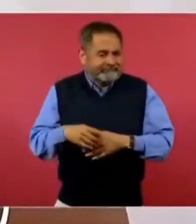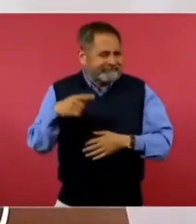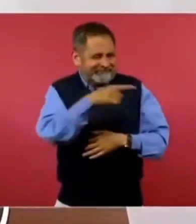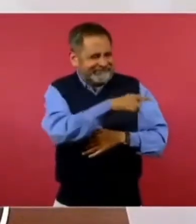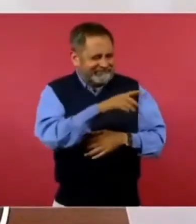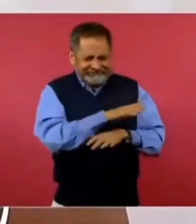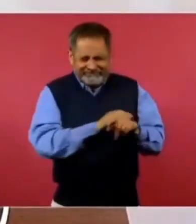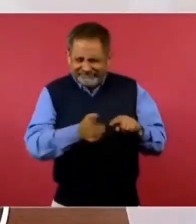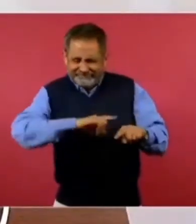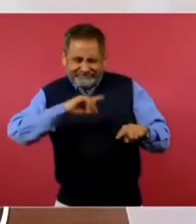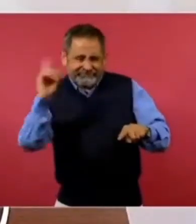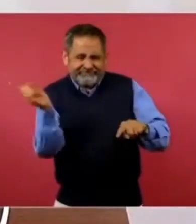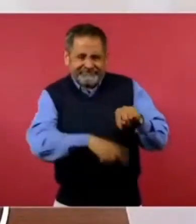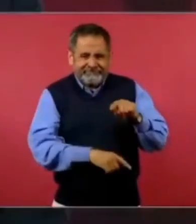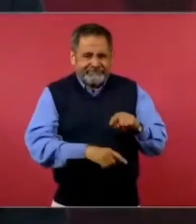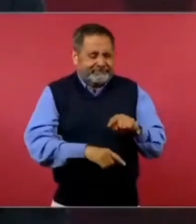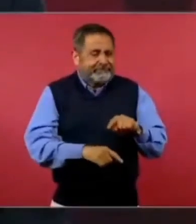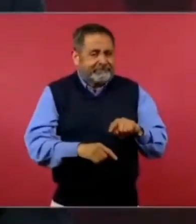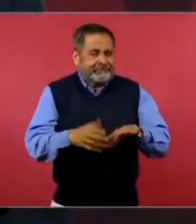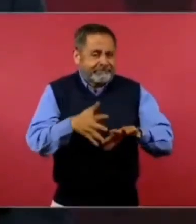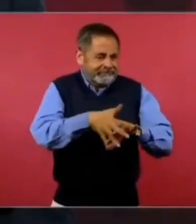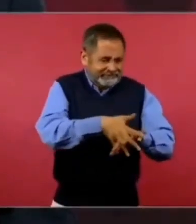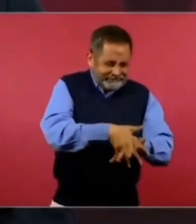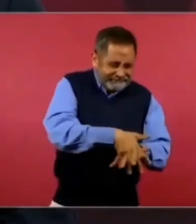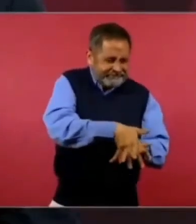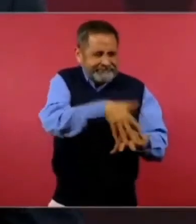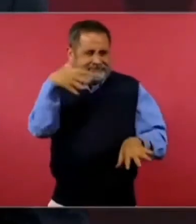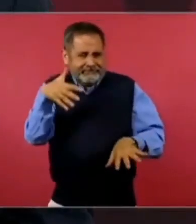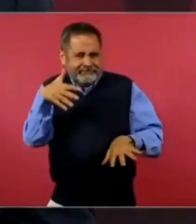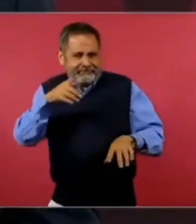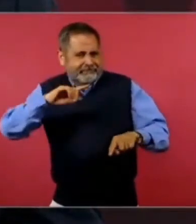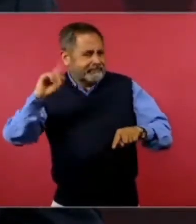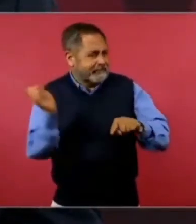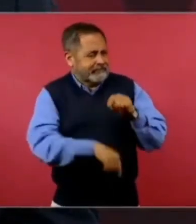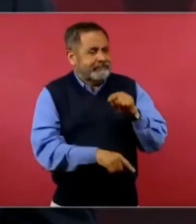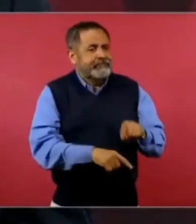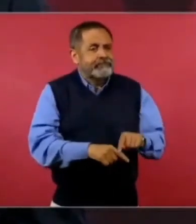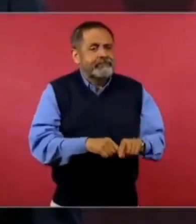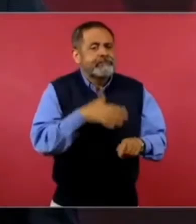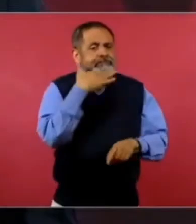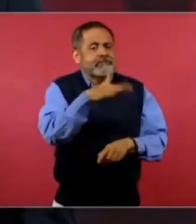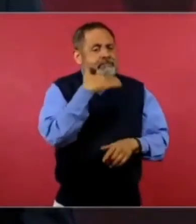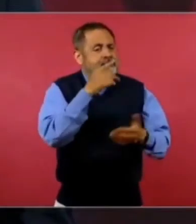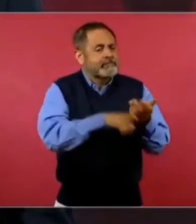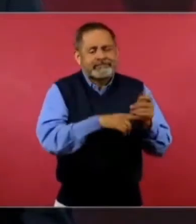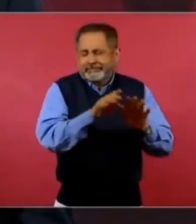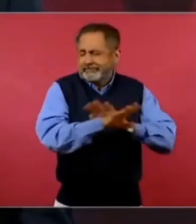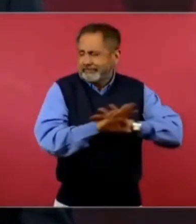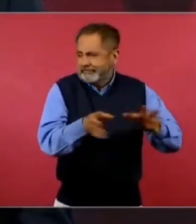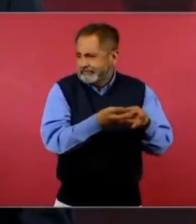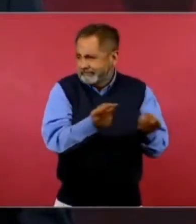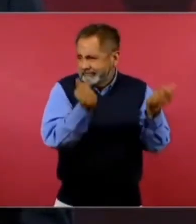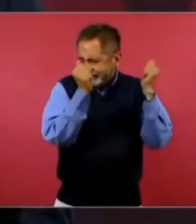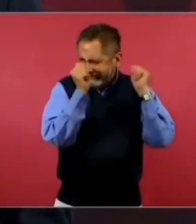desterrar, esa es la palabra, desterrar la corrupción.